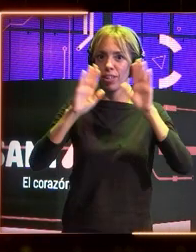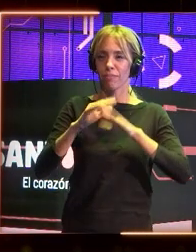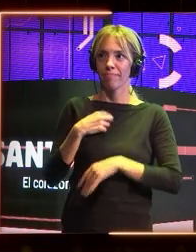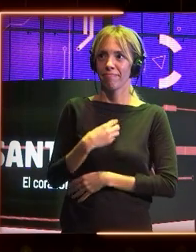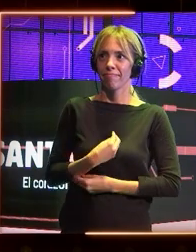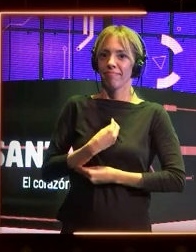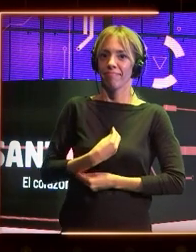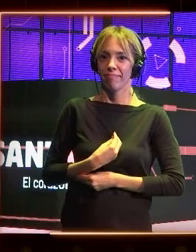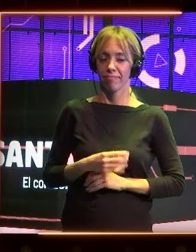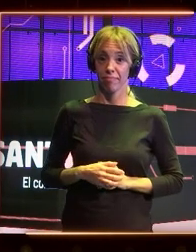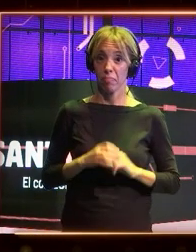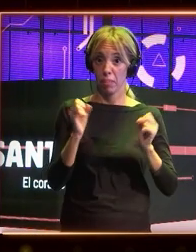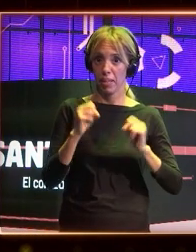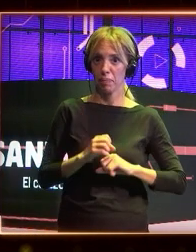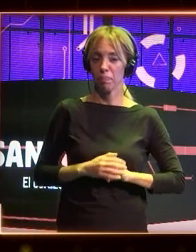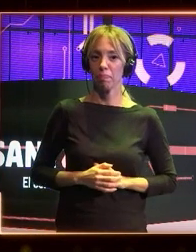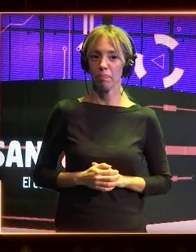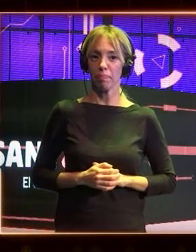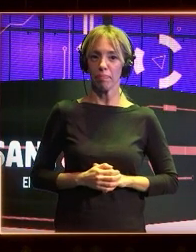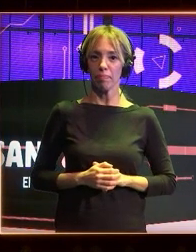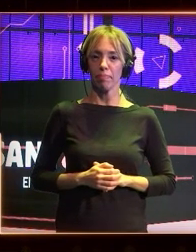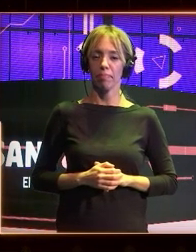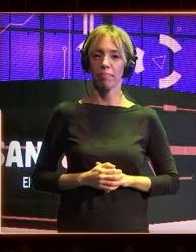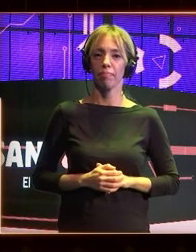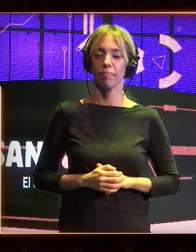da vale